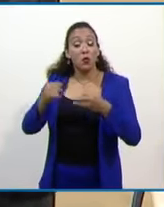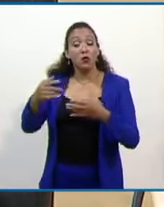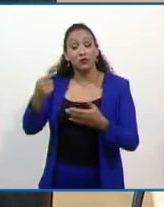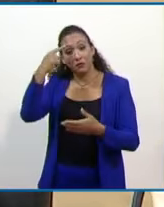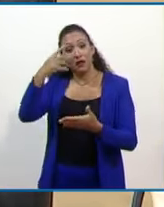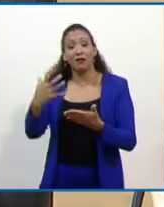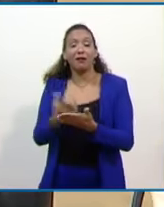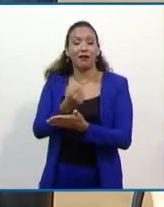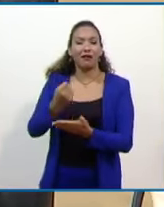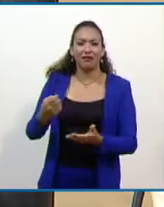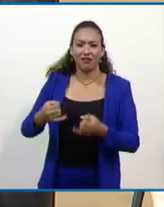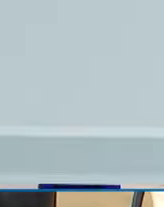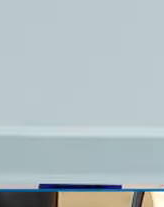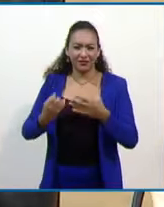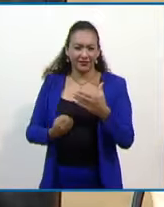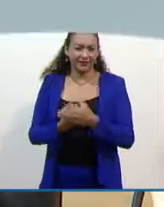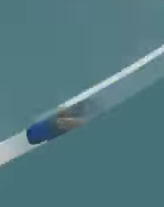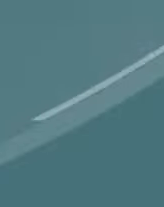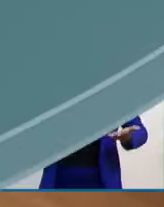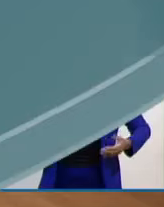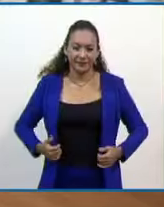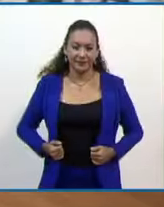al electorado.